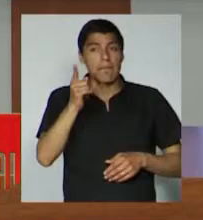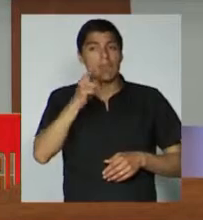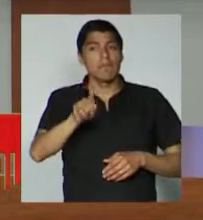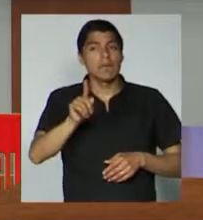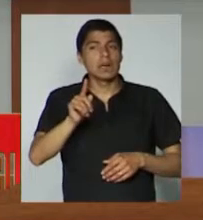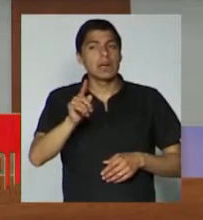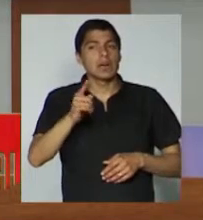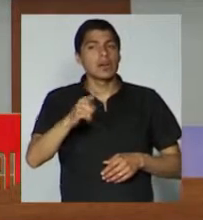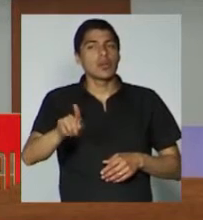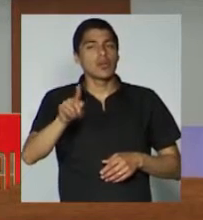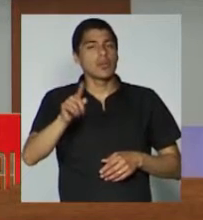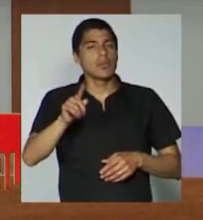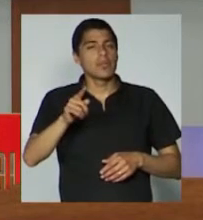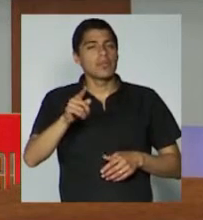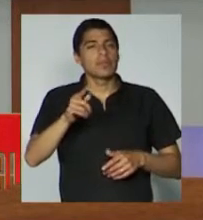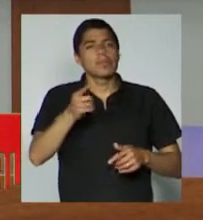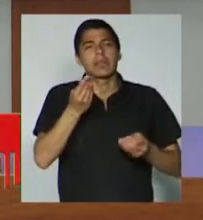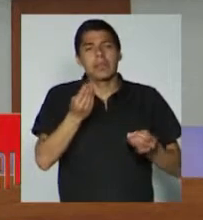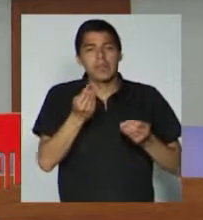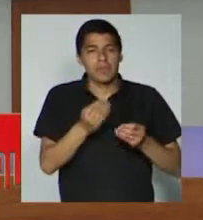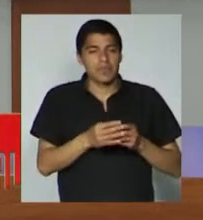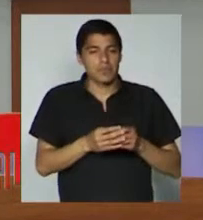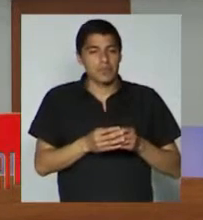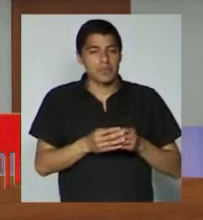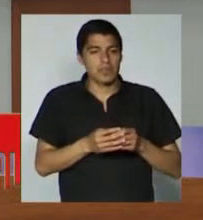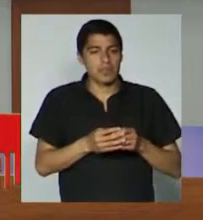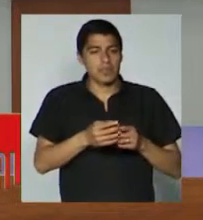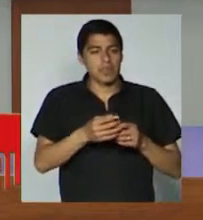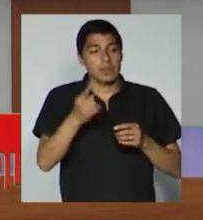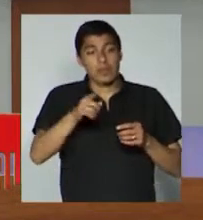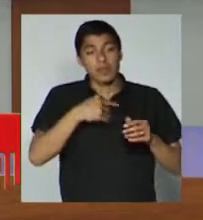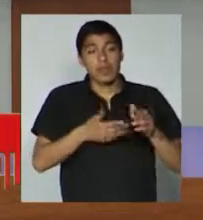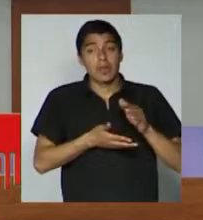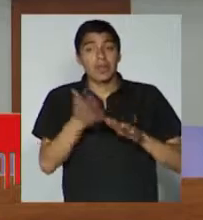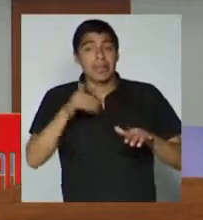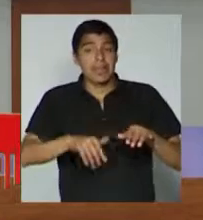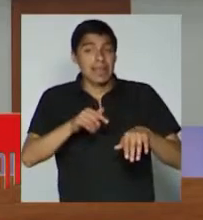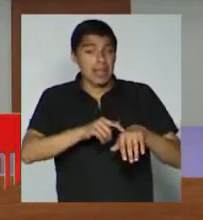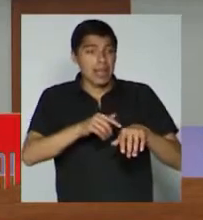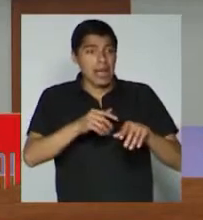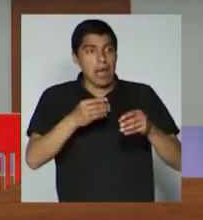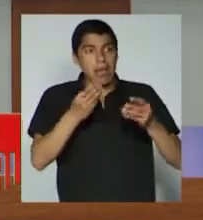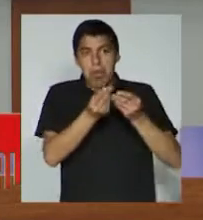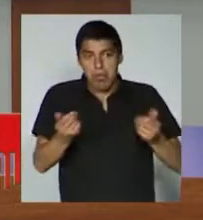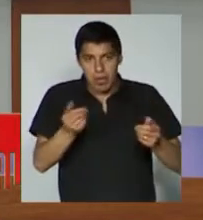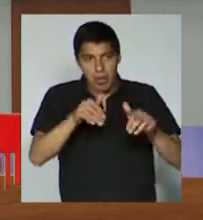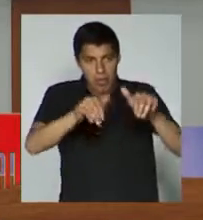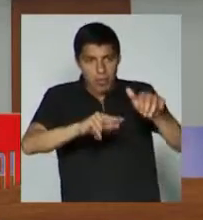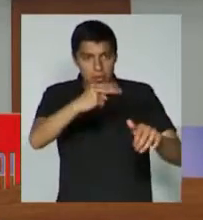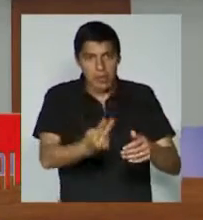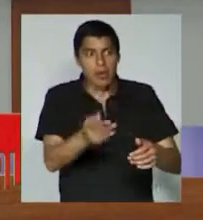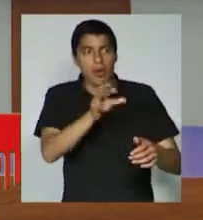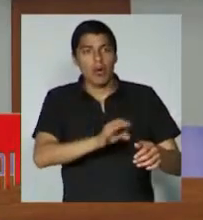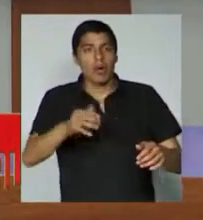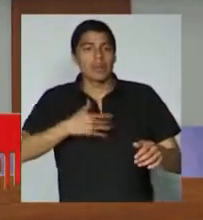la... Cambiemos, ¿qué va a pasar ahora cuando tengas que ir a la definición? ¿Qué va a pasar en Santa Fe cuando